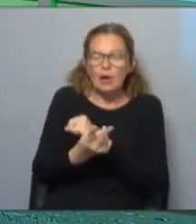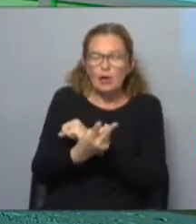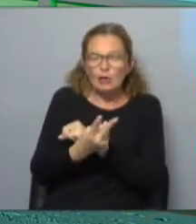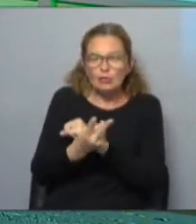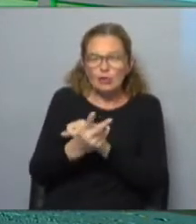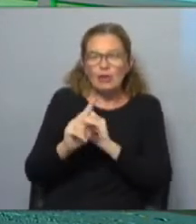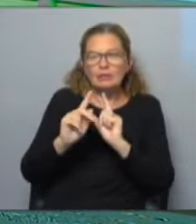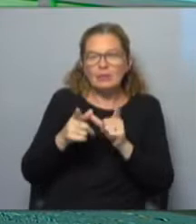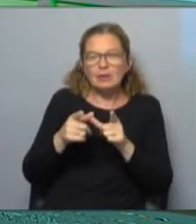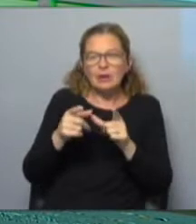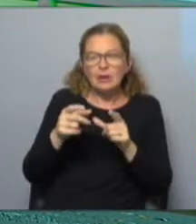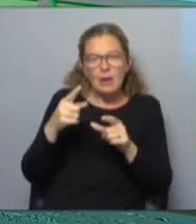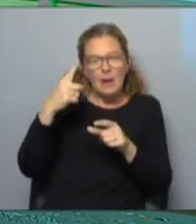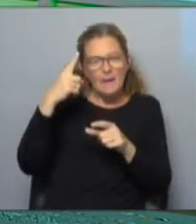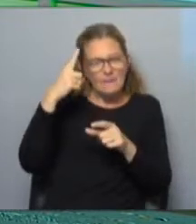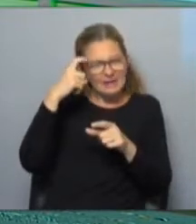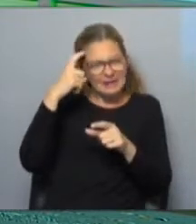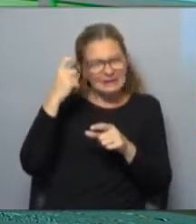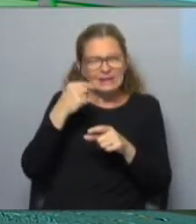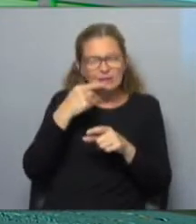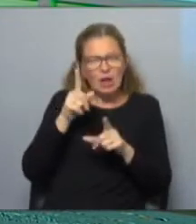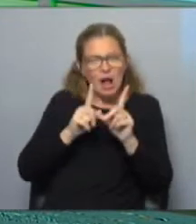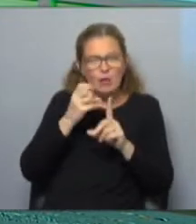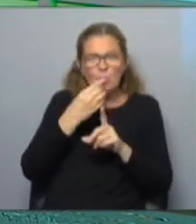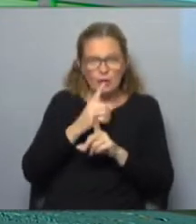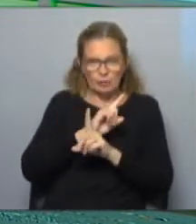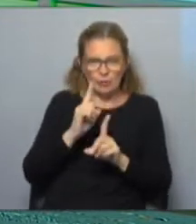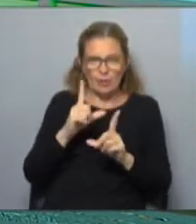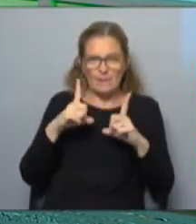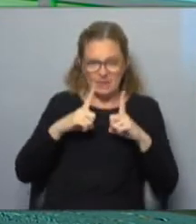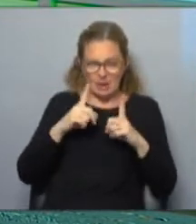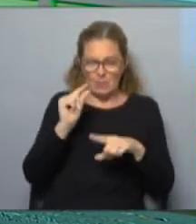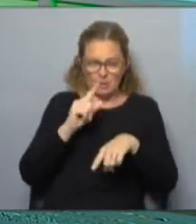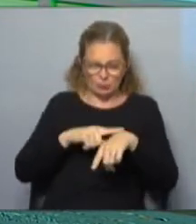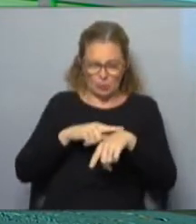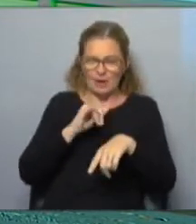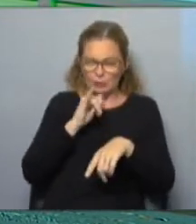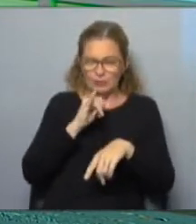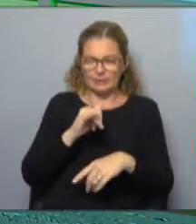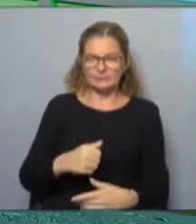y si los especialistas creen que esto es algo efectivo o no. Así que los esperamos en unos minutos para desarrollar esto.